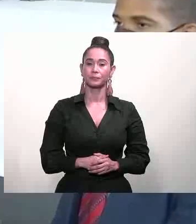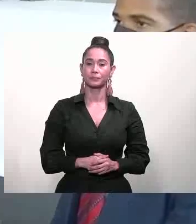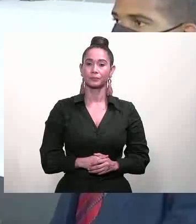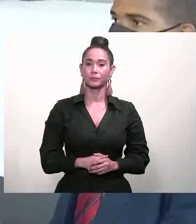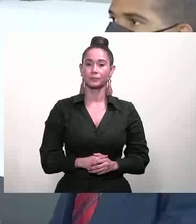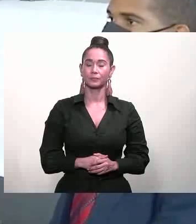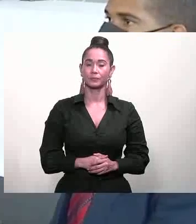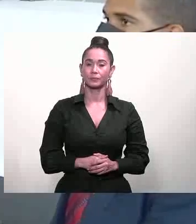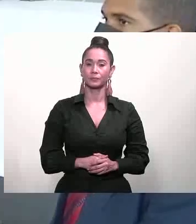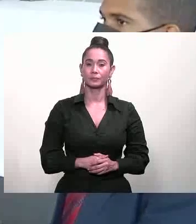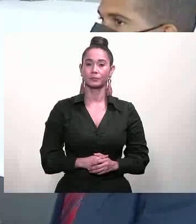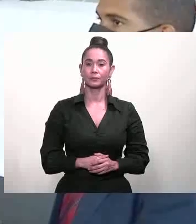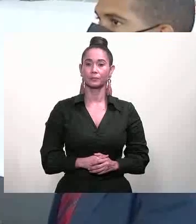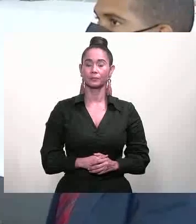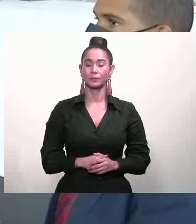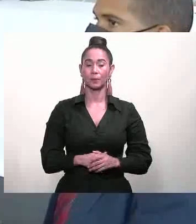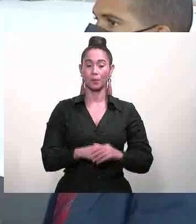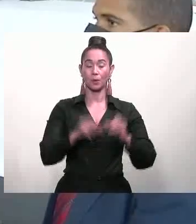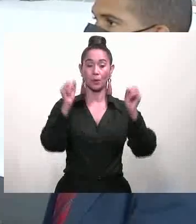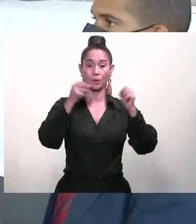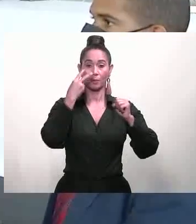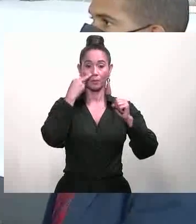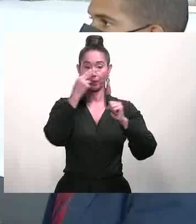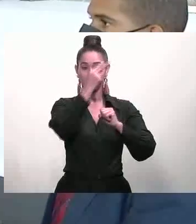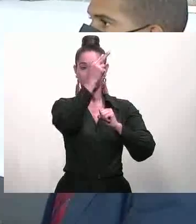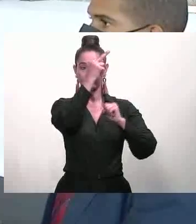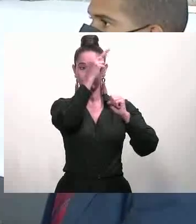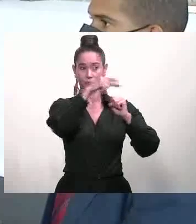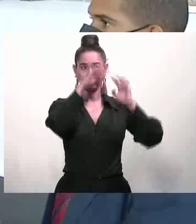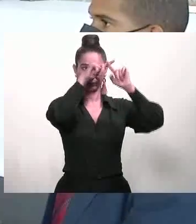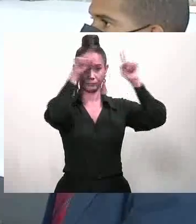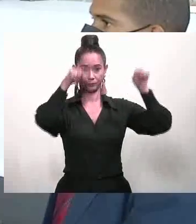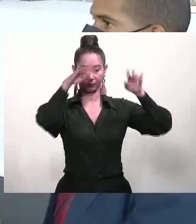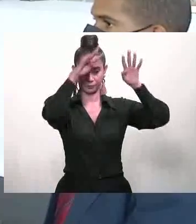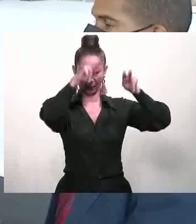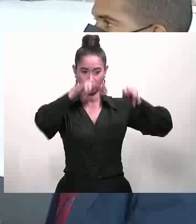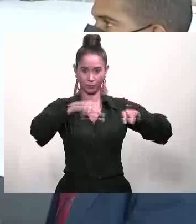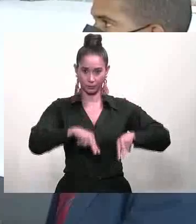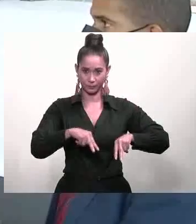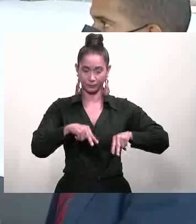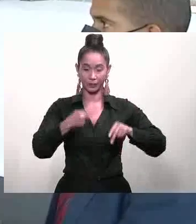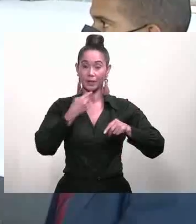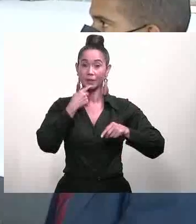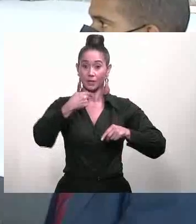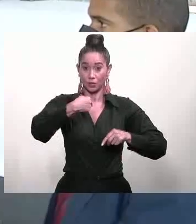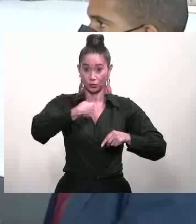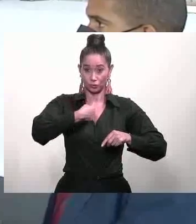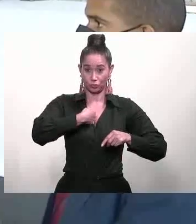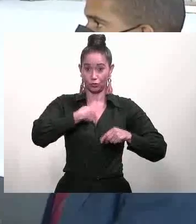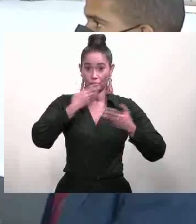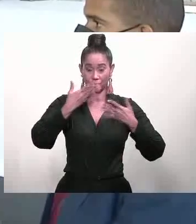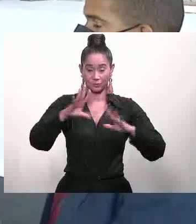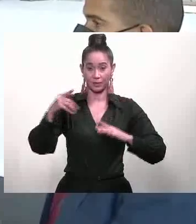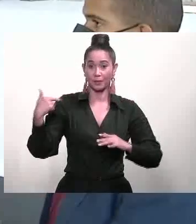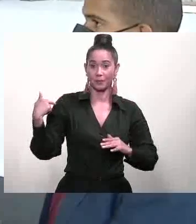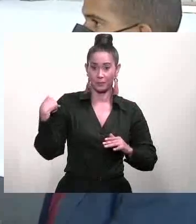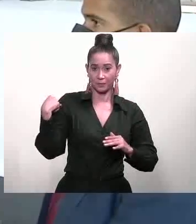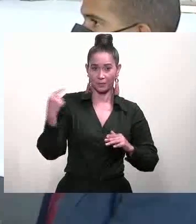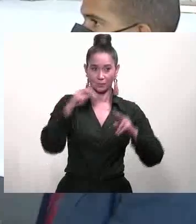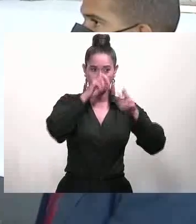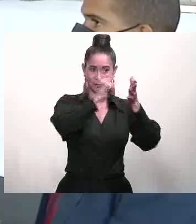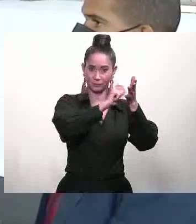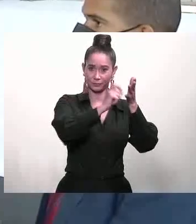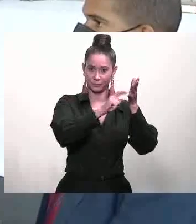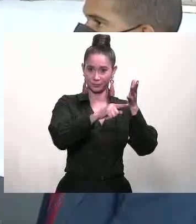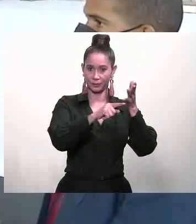este bajante que se encuentra detrás de los vacunados, yo me vacuné, y así inicia un viaje